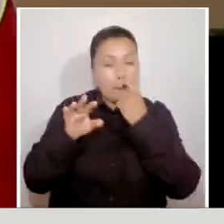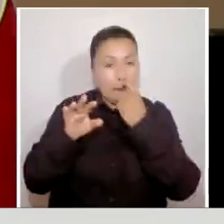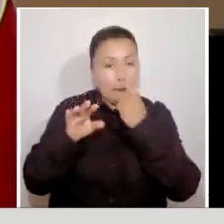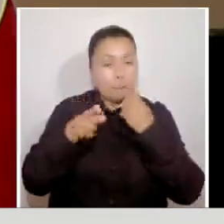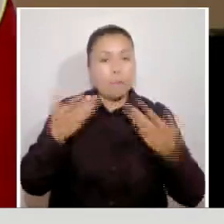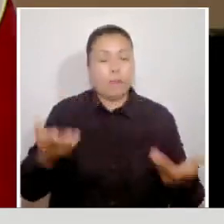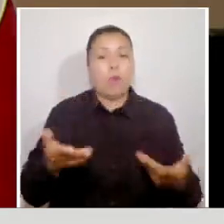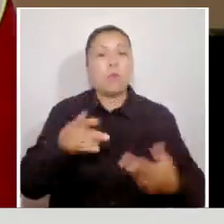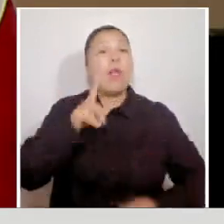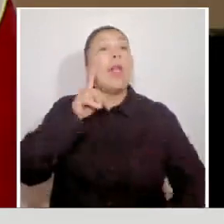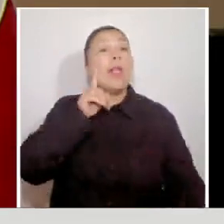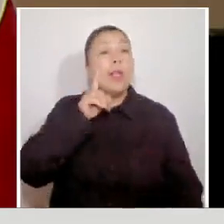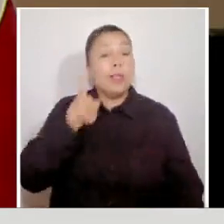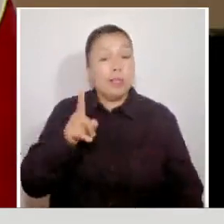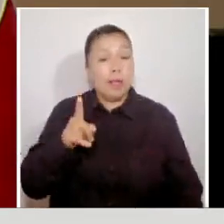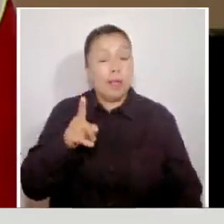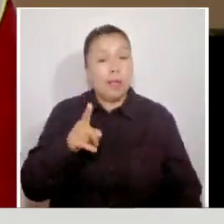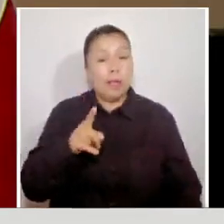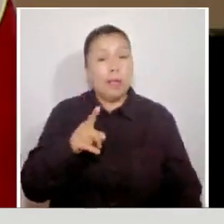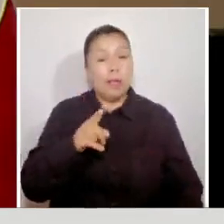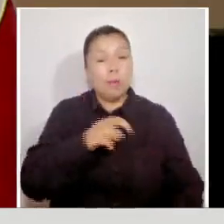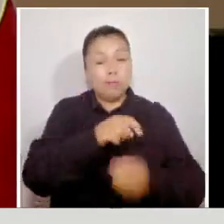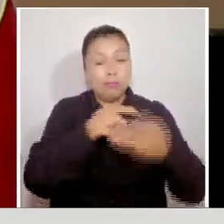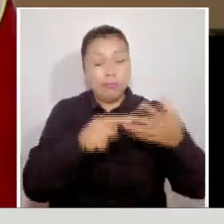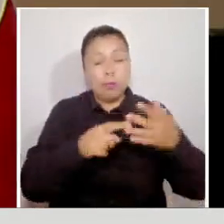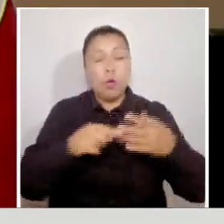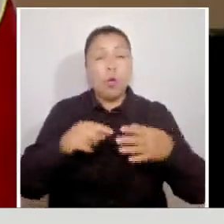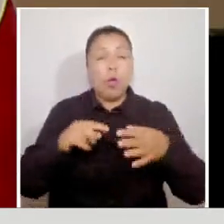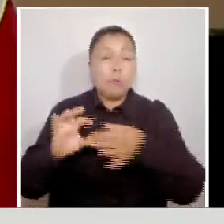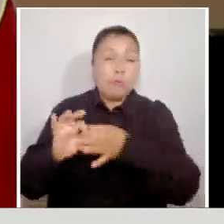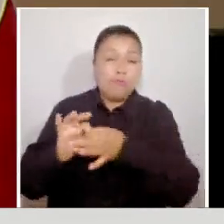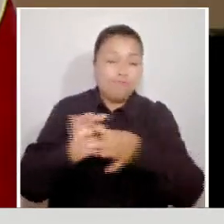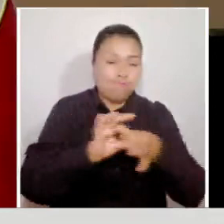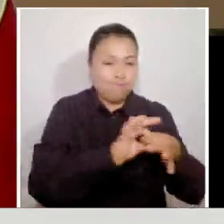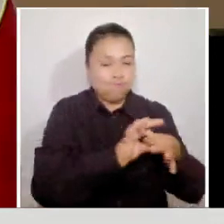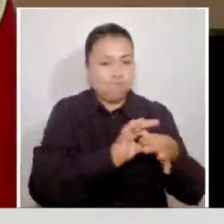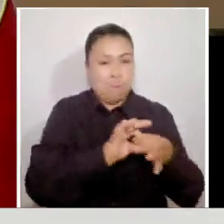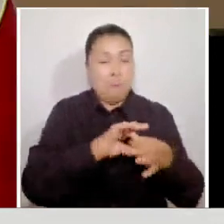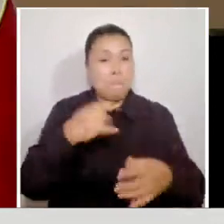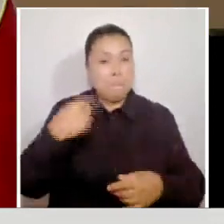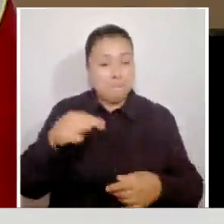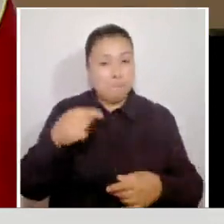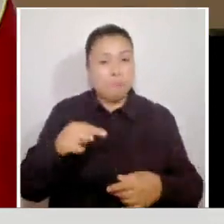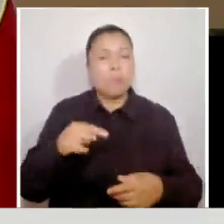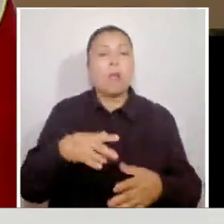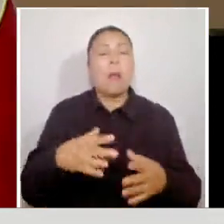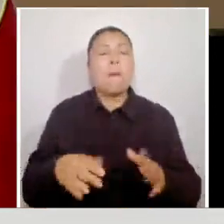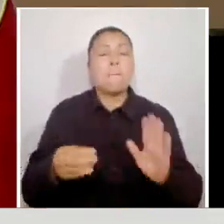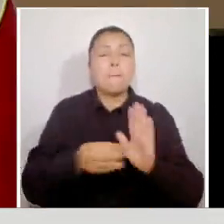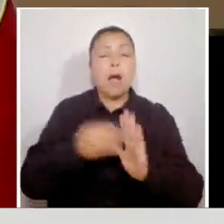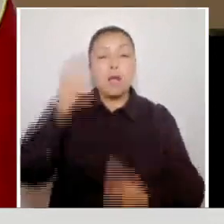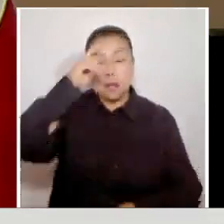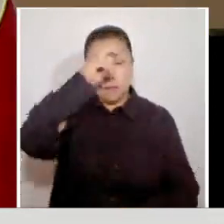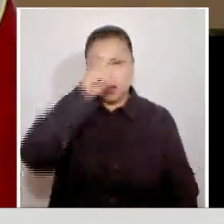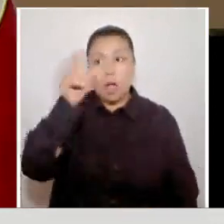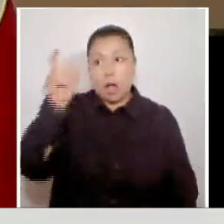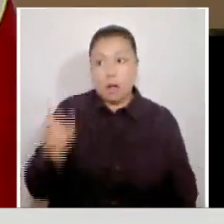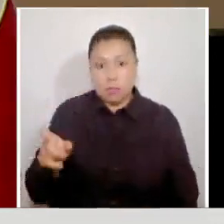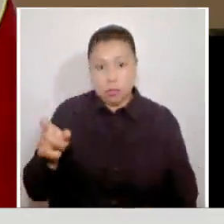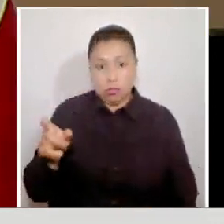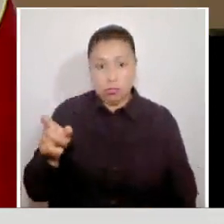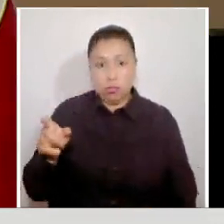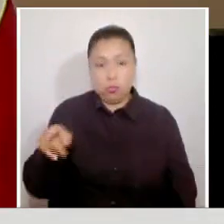consecuencias que su accionar va a tener consecuencias que le van a hacer la vida más difícil a él que el